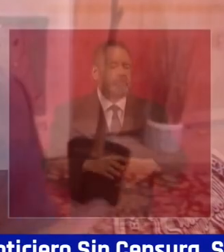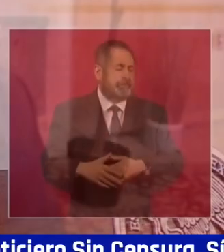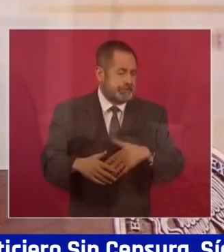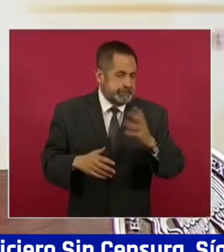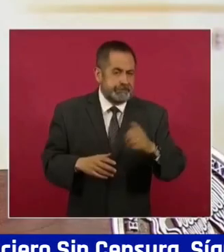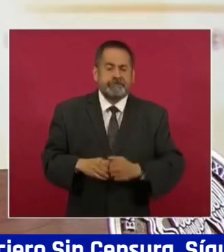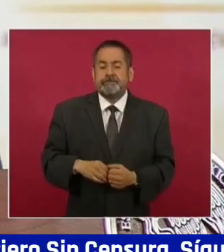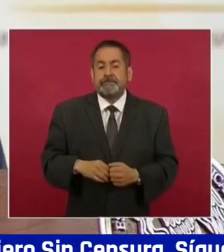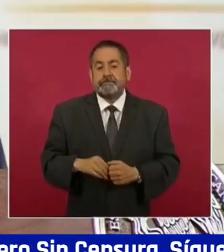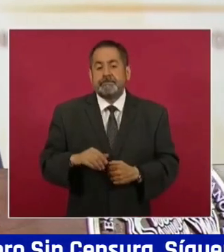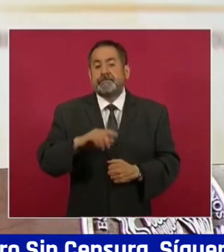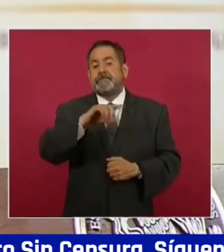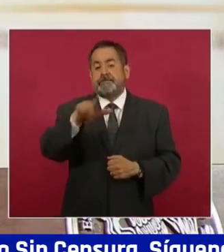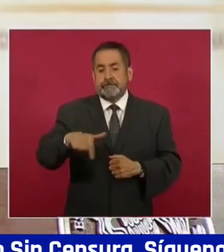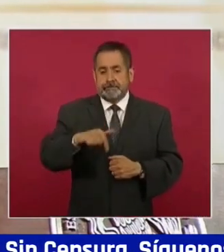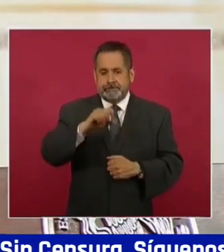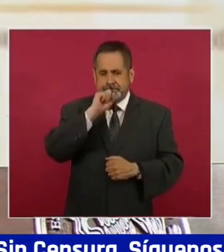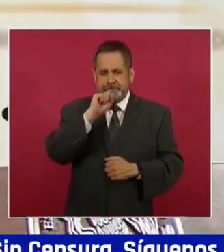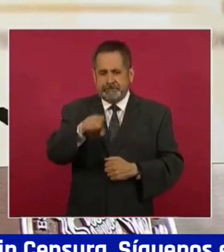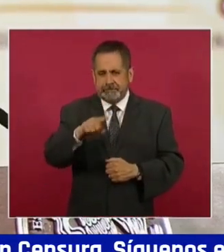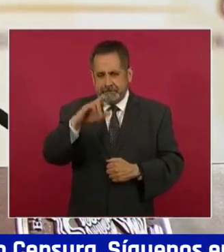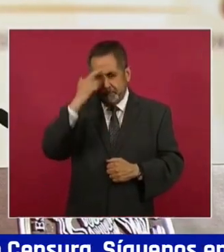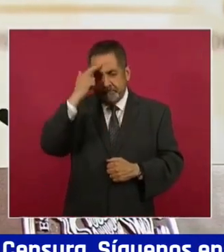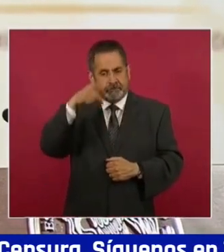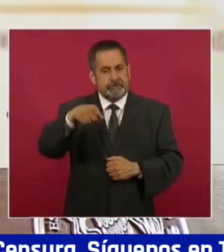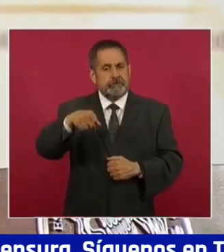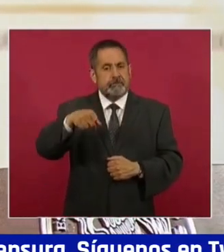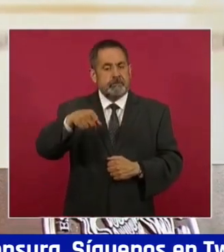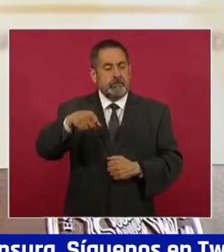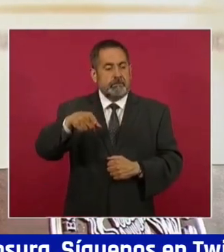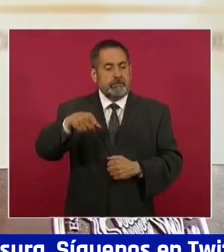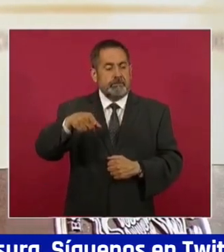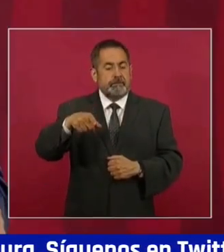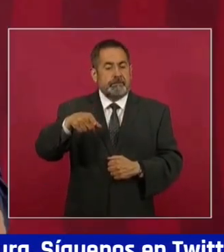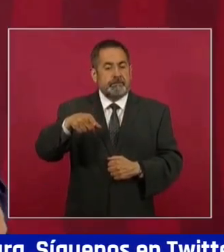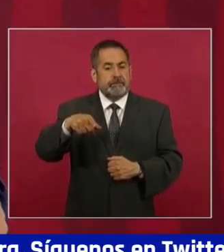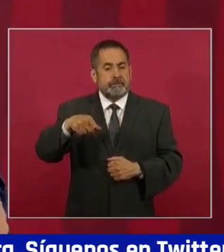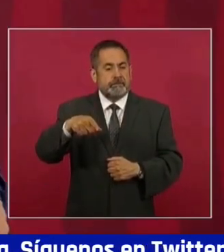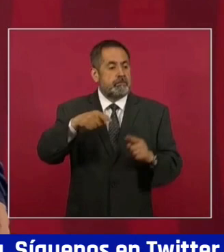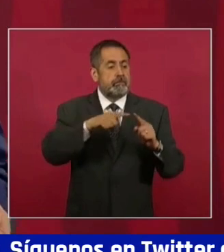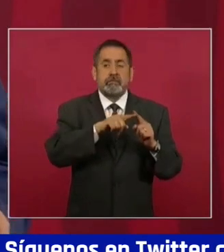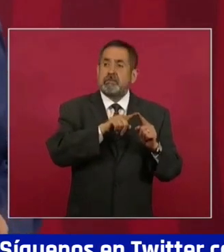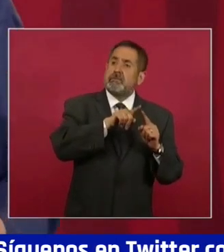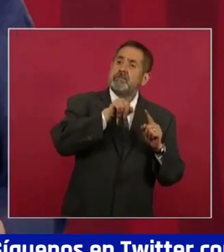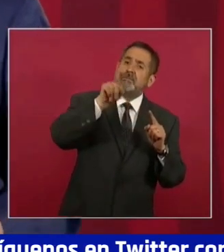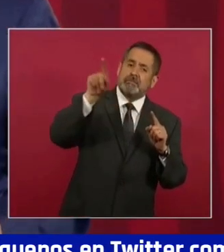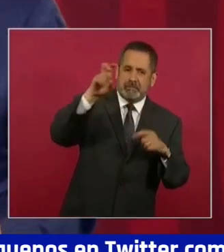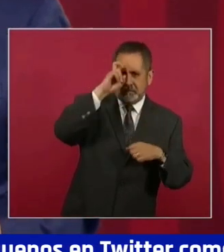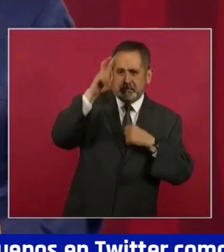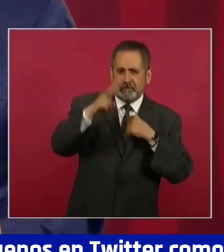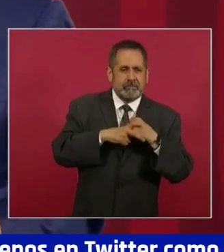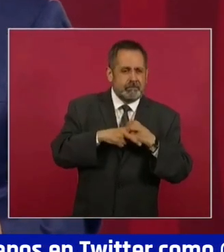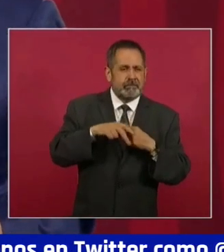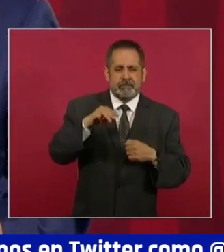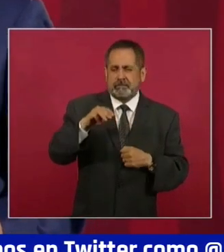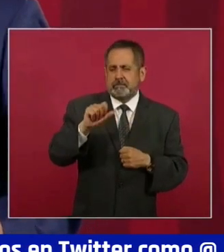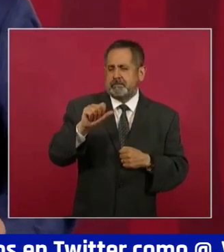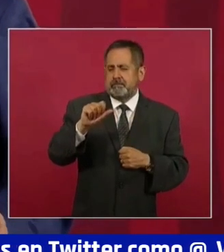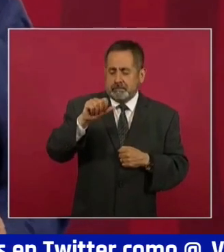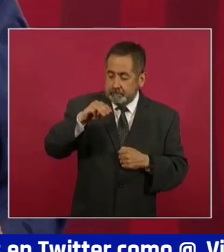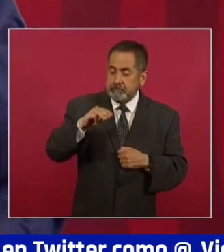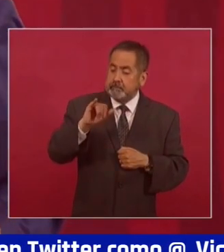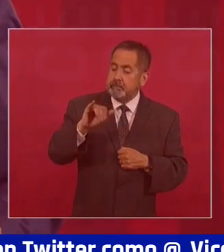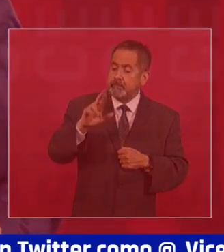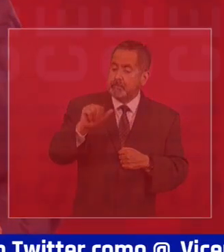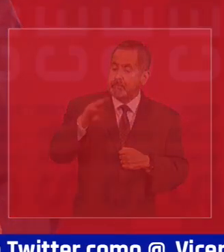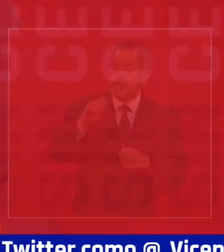pero militantes, gente de abajo, no estuvieron de acuerdo con lo que hicieron de traicionar a México al votar en contra de la reforma eléctrica, igual que con los del Movimiento